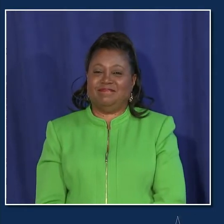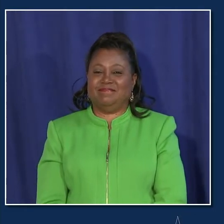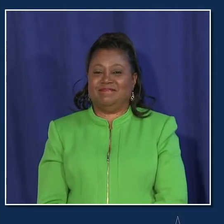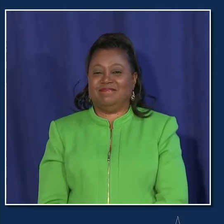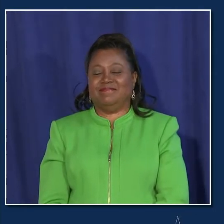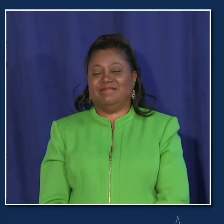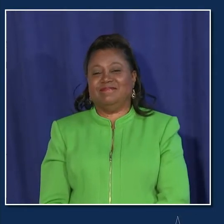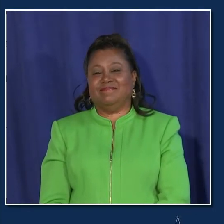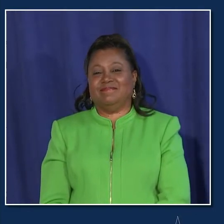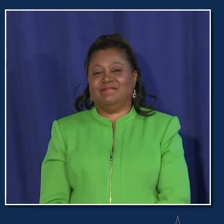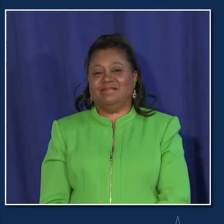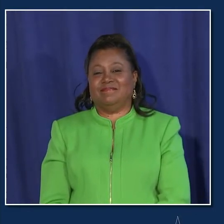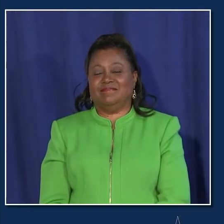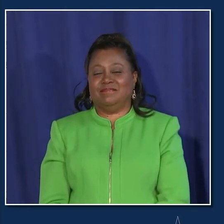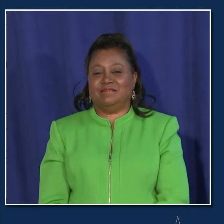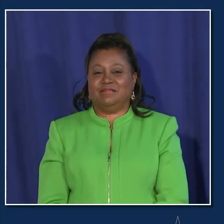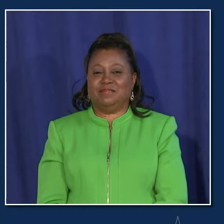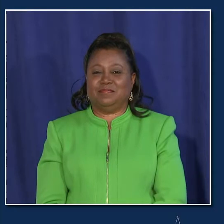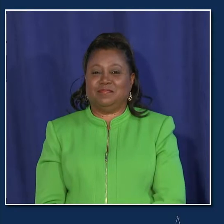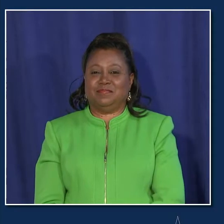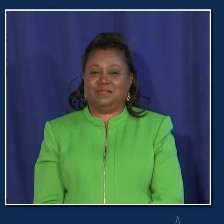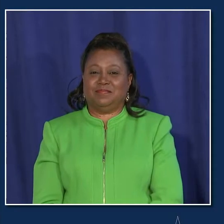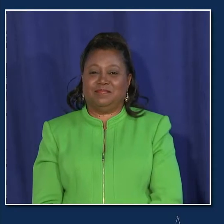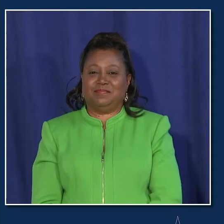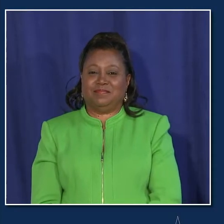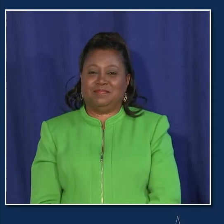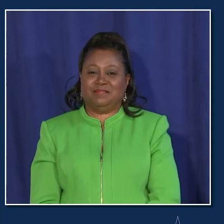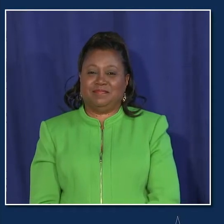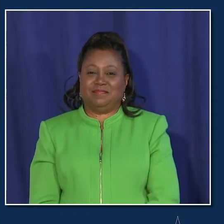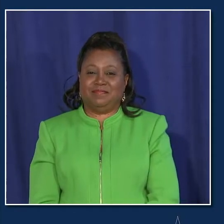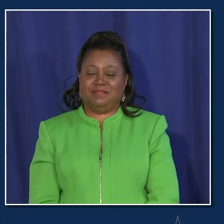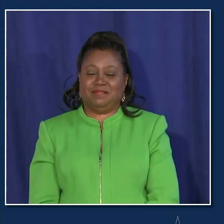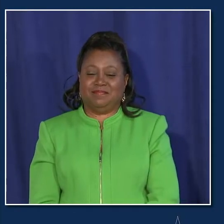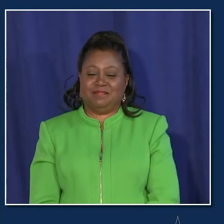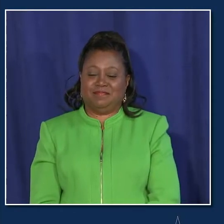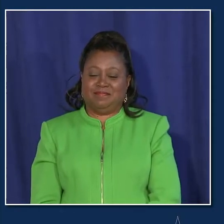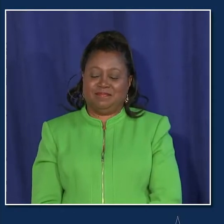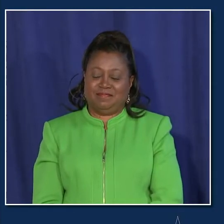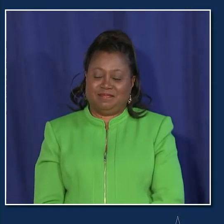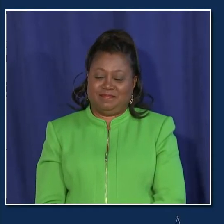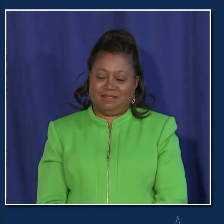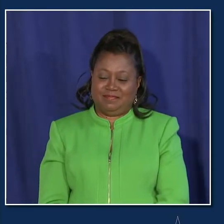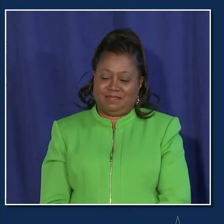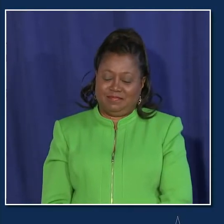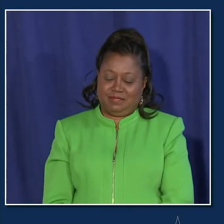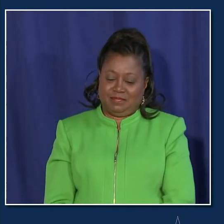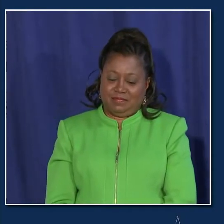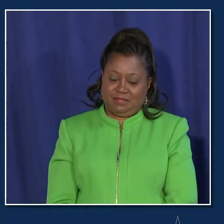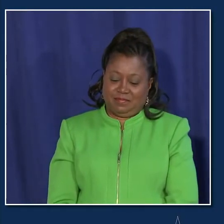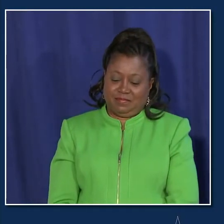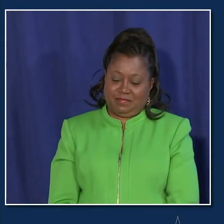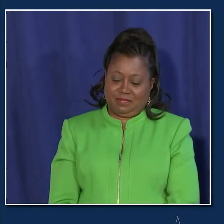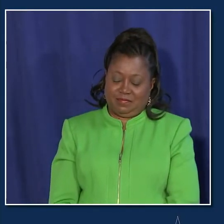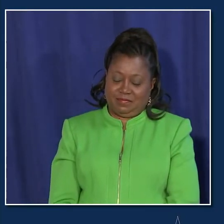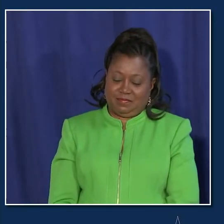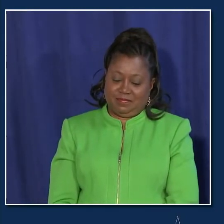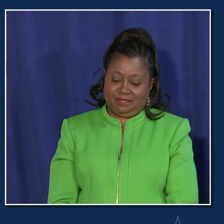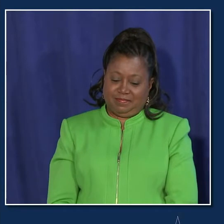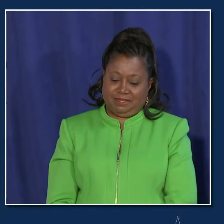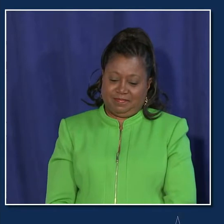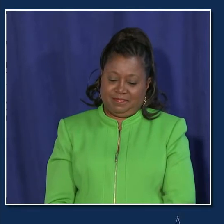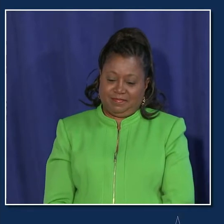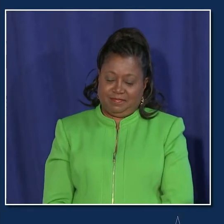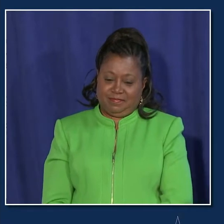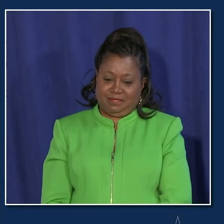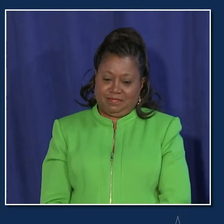incluyendo las más vulnerables, nuestros indocumentados, refugiados y no asegurados. Puedes recibir